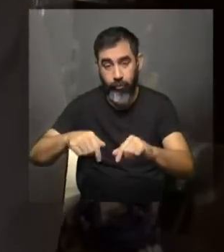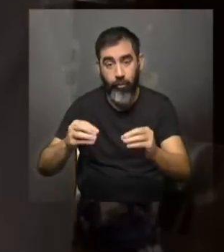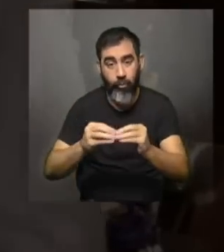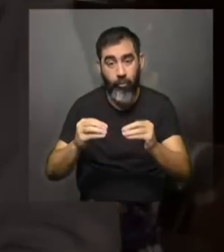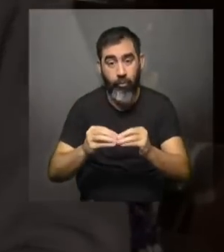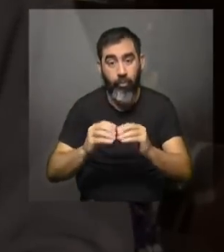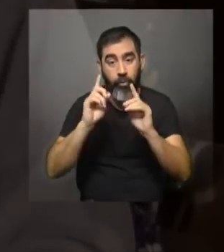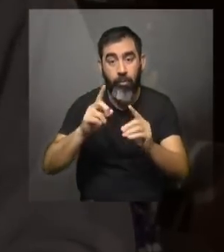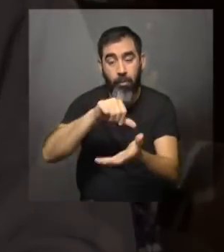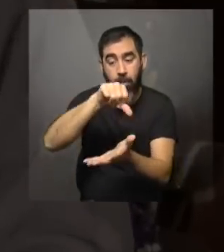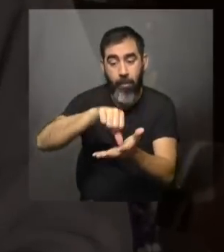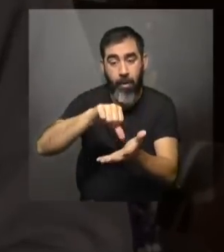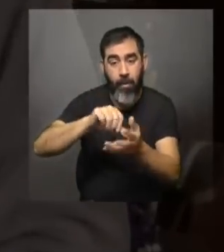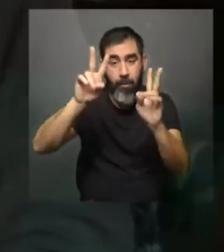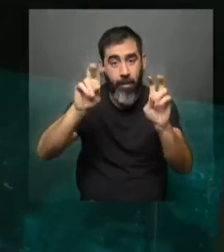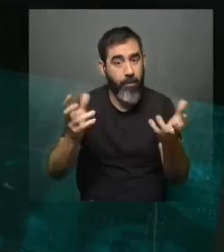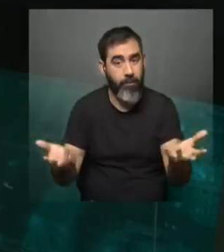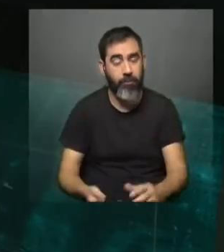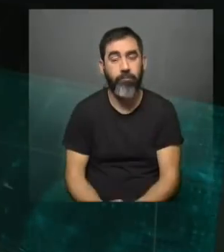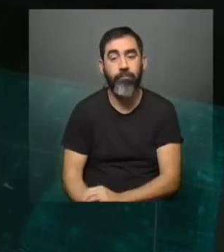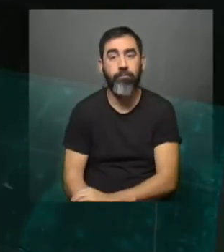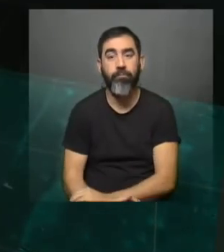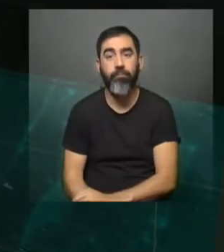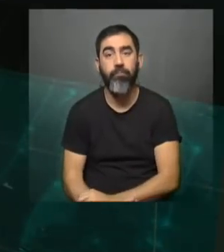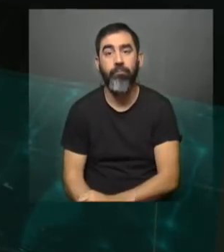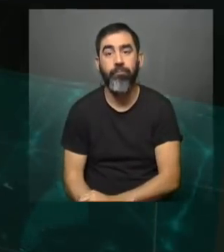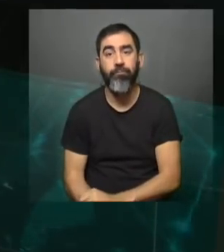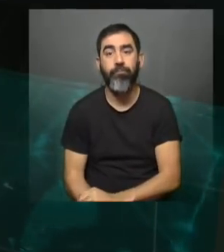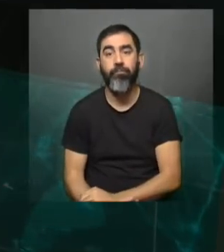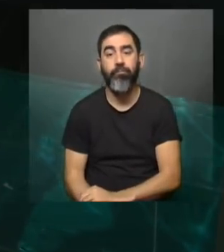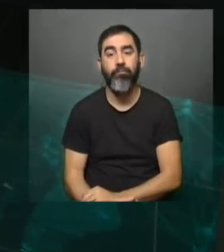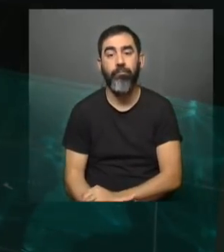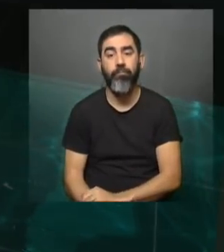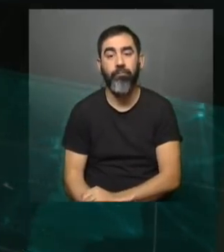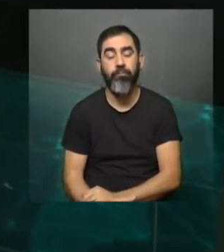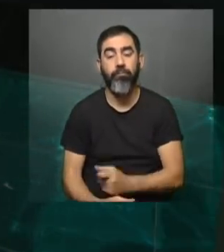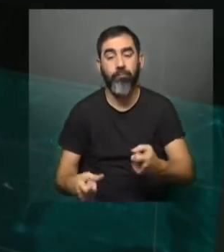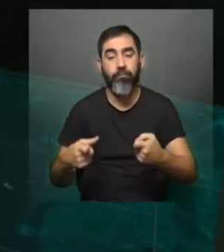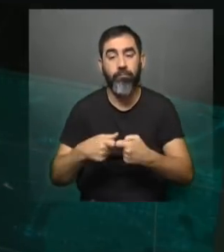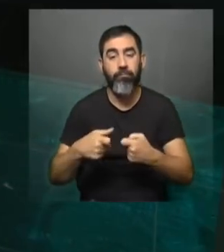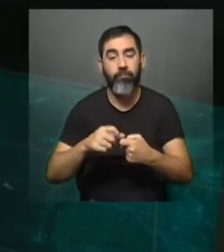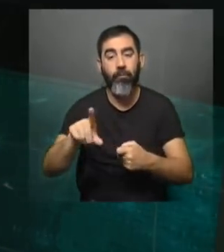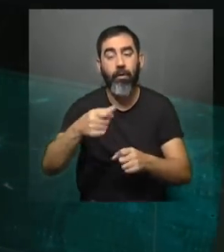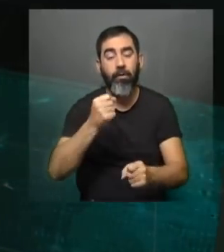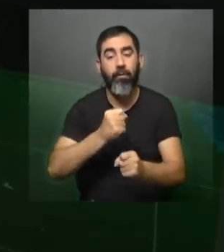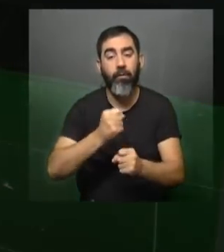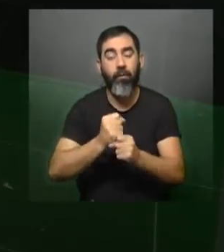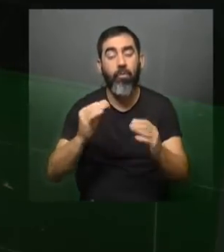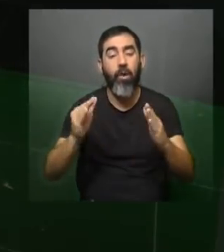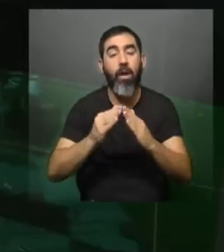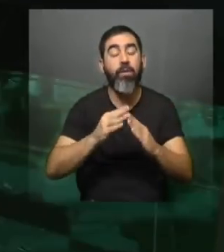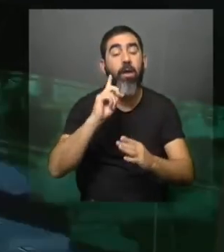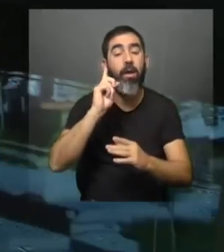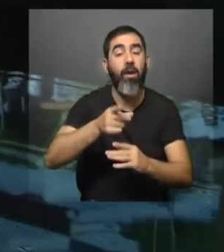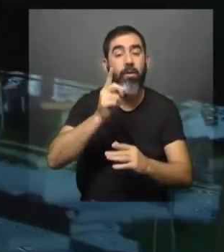compañeros sino para el país vamos con otros temas la asociación de ex de trabajadores de casa de